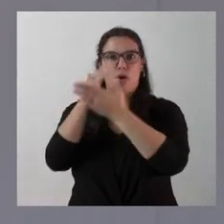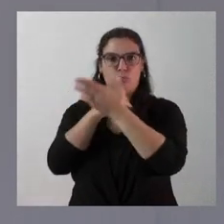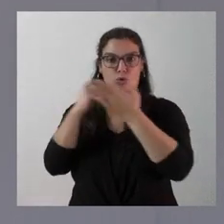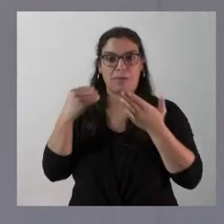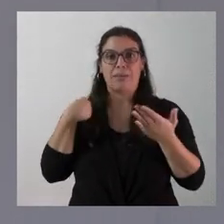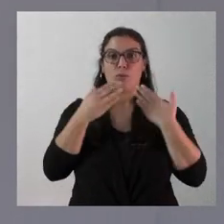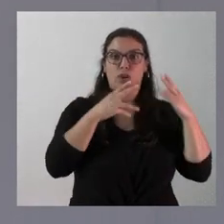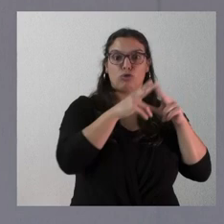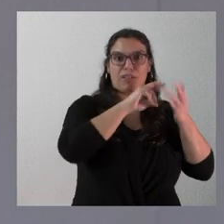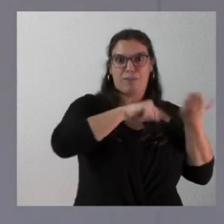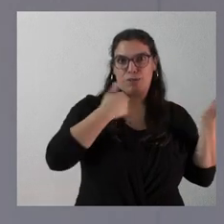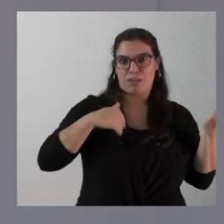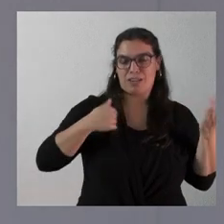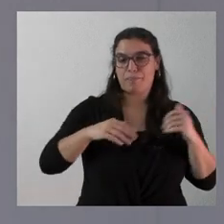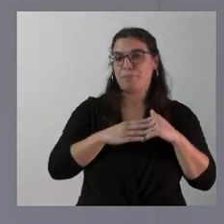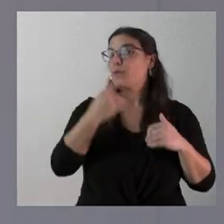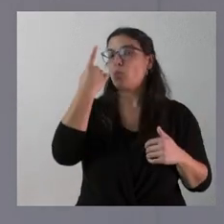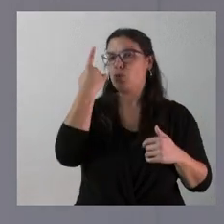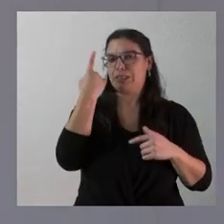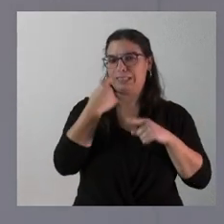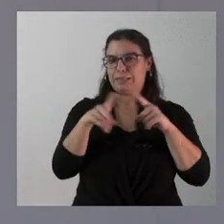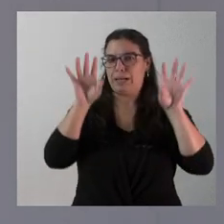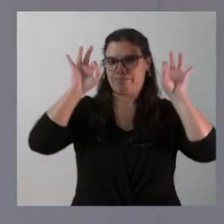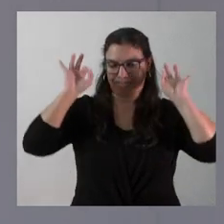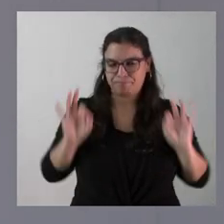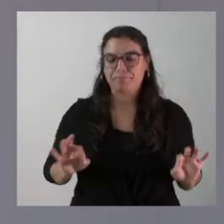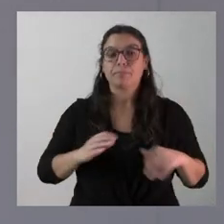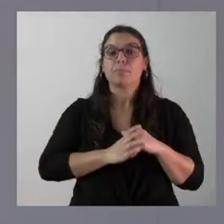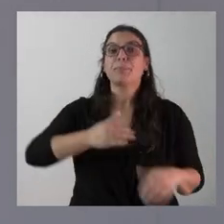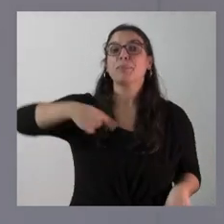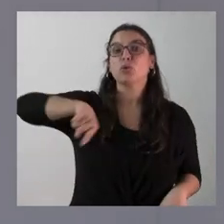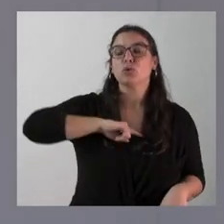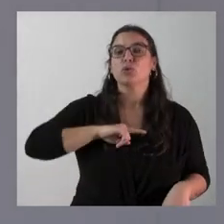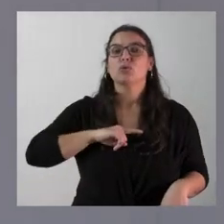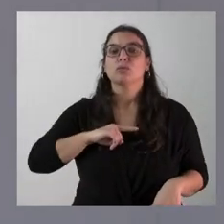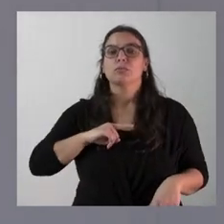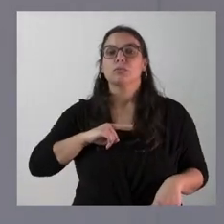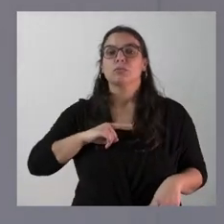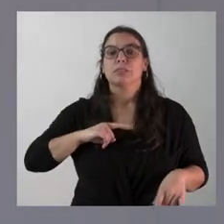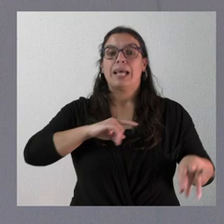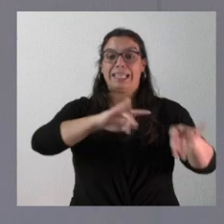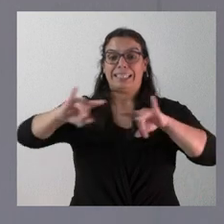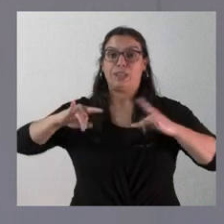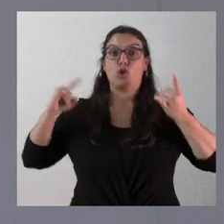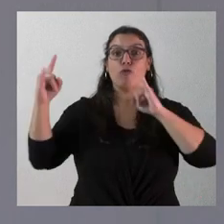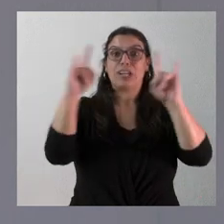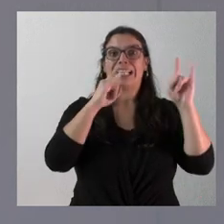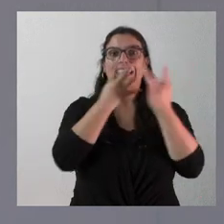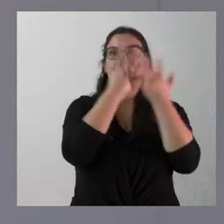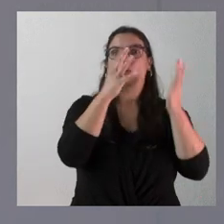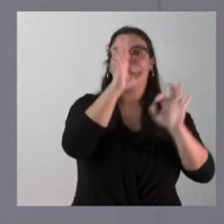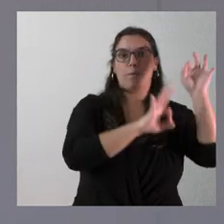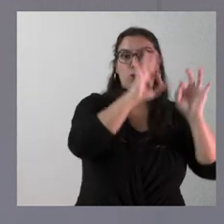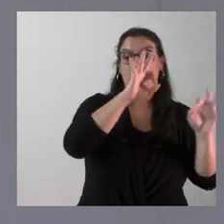ámbito del diálogo social fíjese un elemento cierto que es que nosotros tenemos el 19% la superficie forestal y recibimos